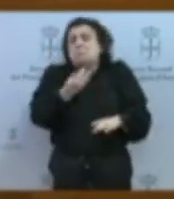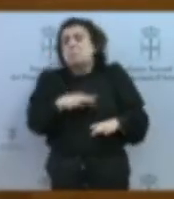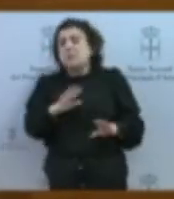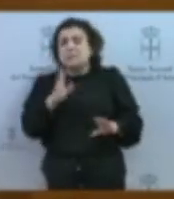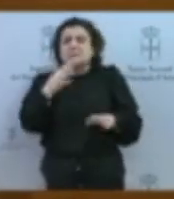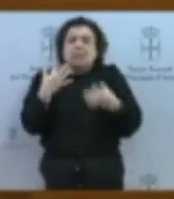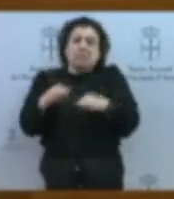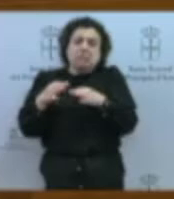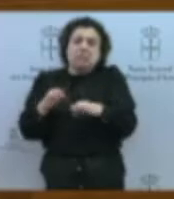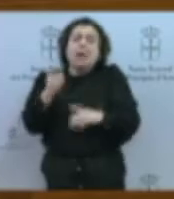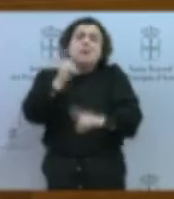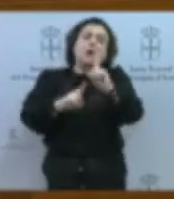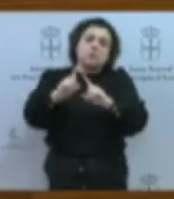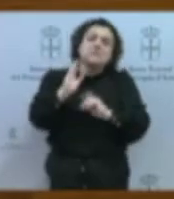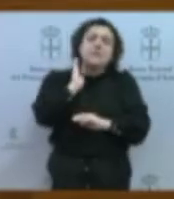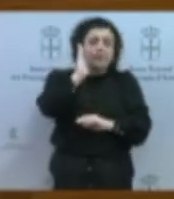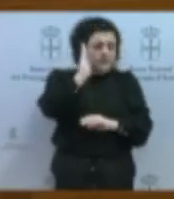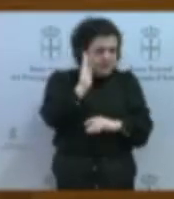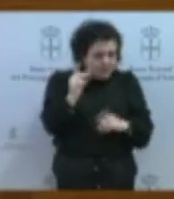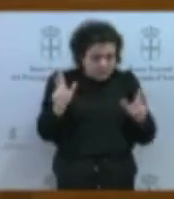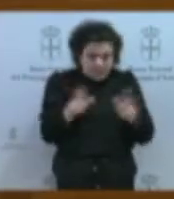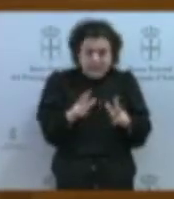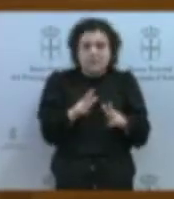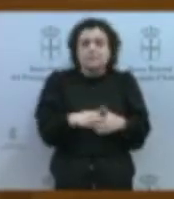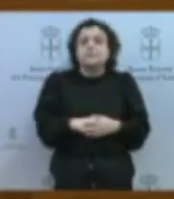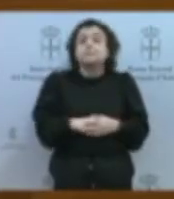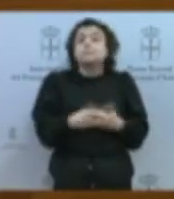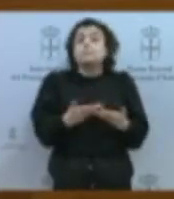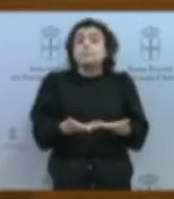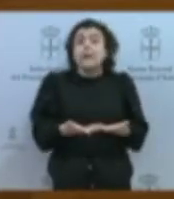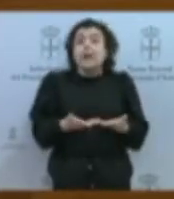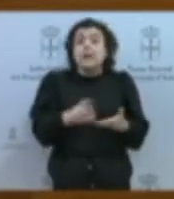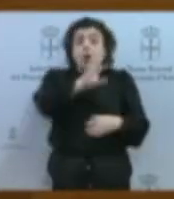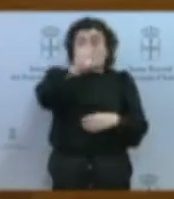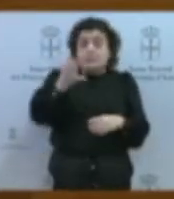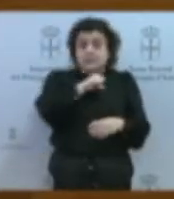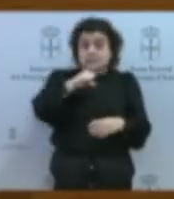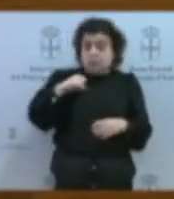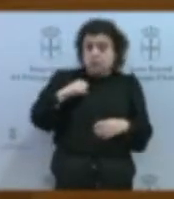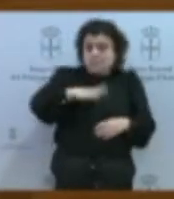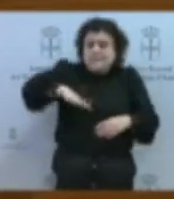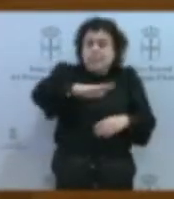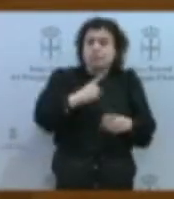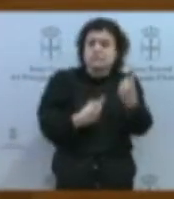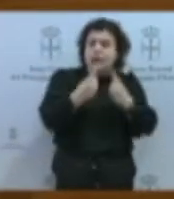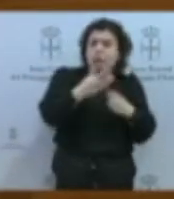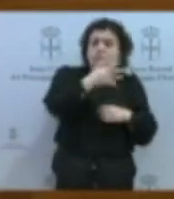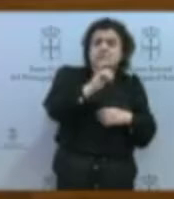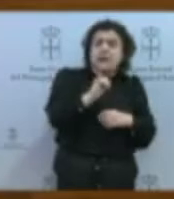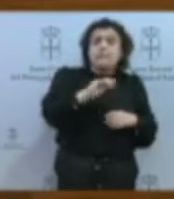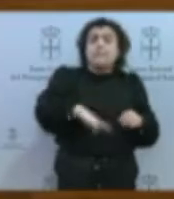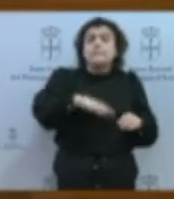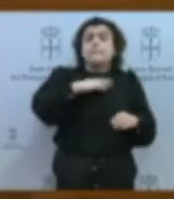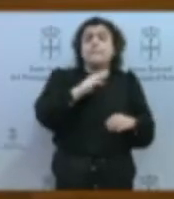importantes. Hay comunidades autónomas, hay territorios donde las personas mayores de 55 años ya no tienen que presentarse a las oposiciones, y esto se